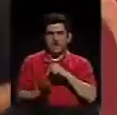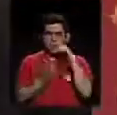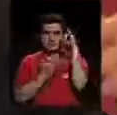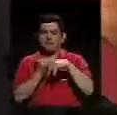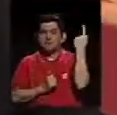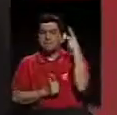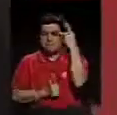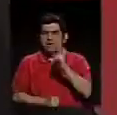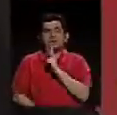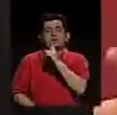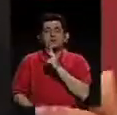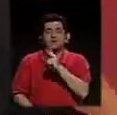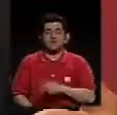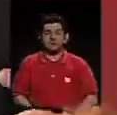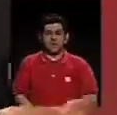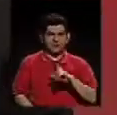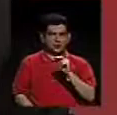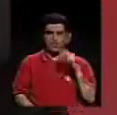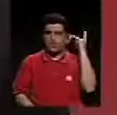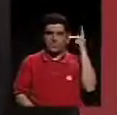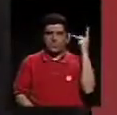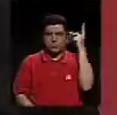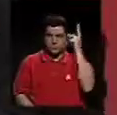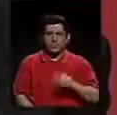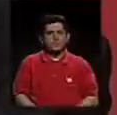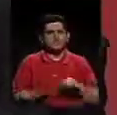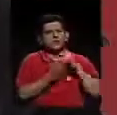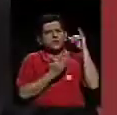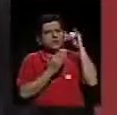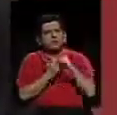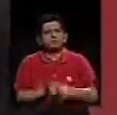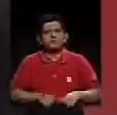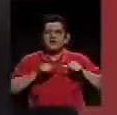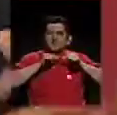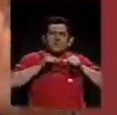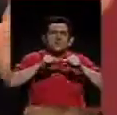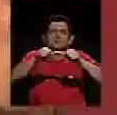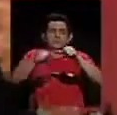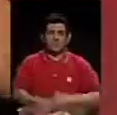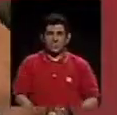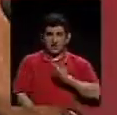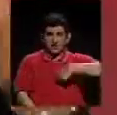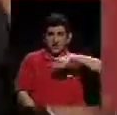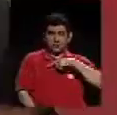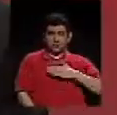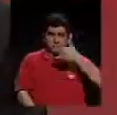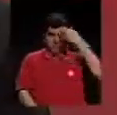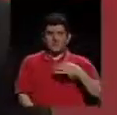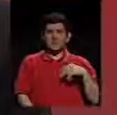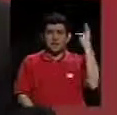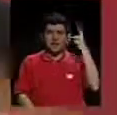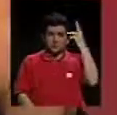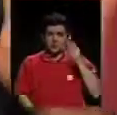proyecto político real y no el proyecto político, digamos, indefinido, porque nosotros tenemos, a mi juicio, un proyecto